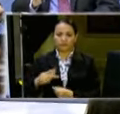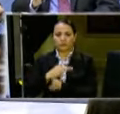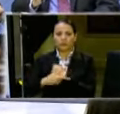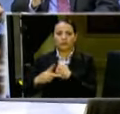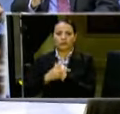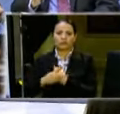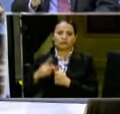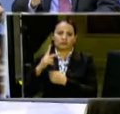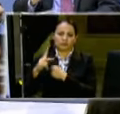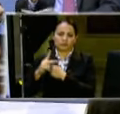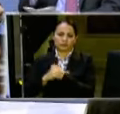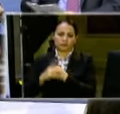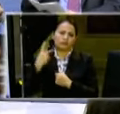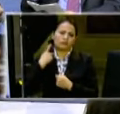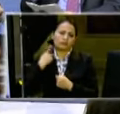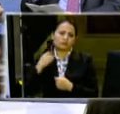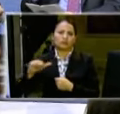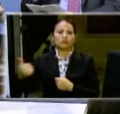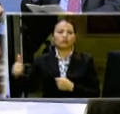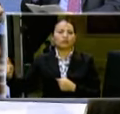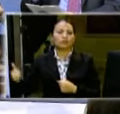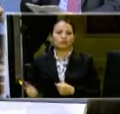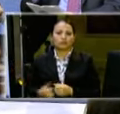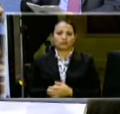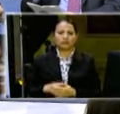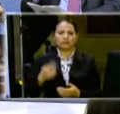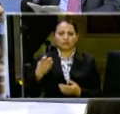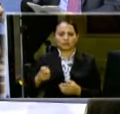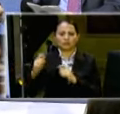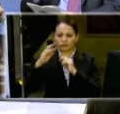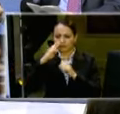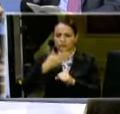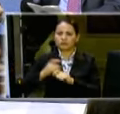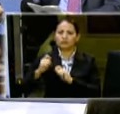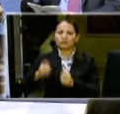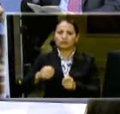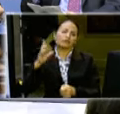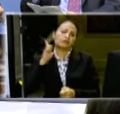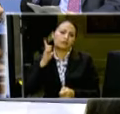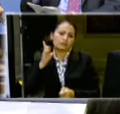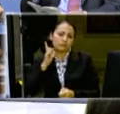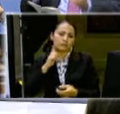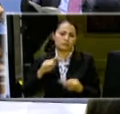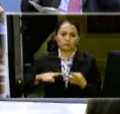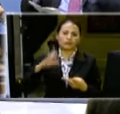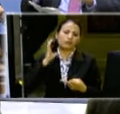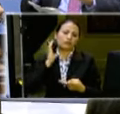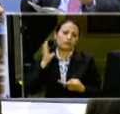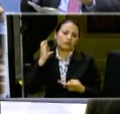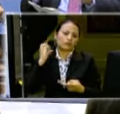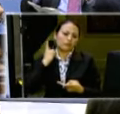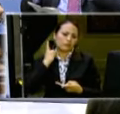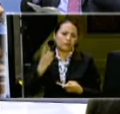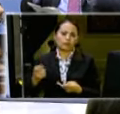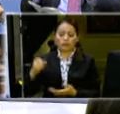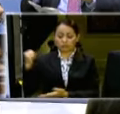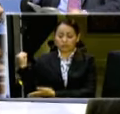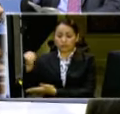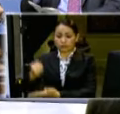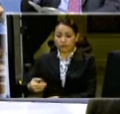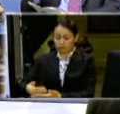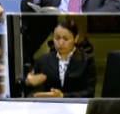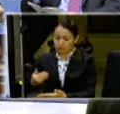sí recae dentro de las responsabilidades del legislativo, muy particularmente de la Cámara de Diputados, quien define el presupuesto, pero del